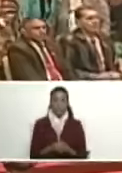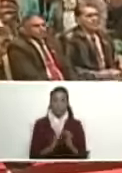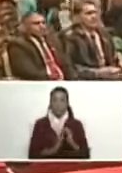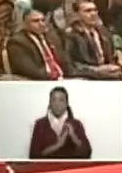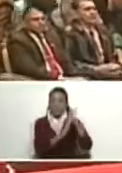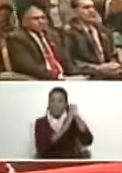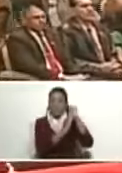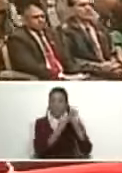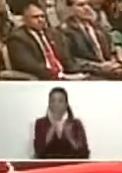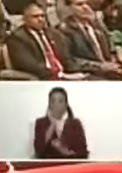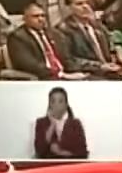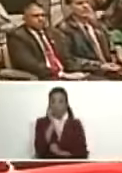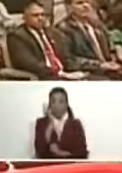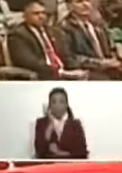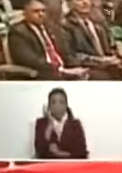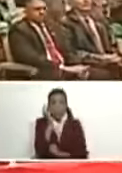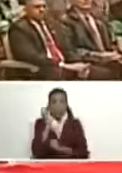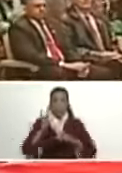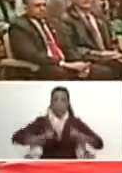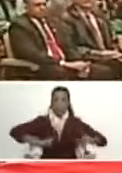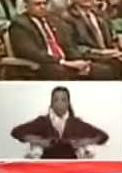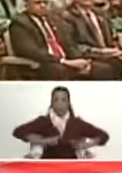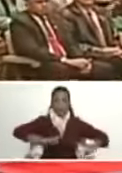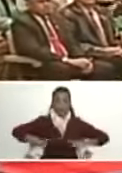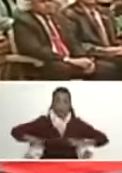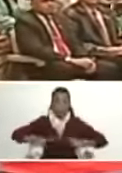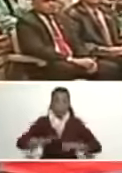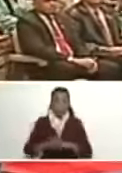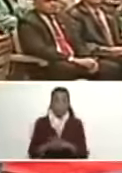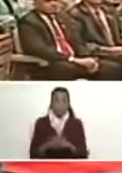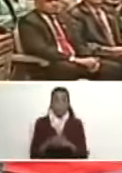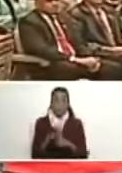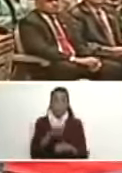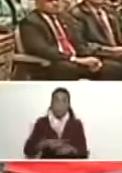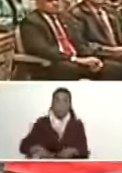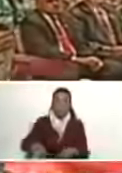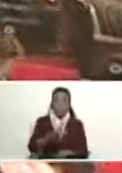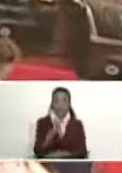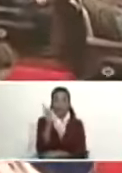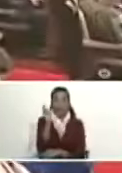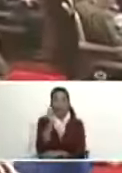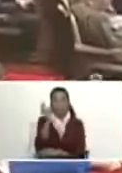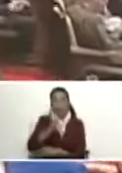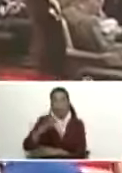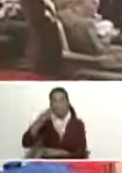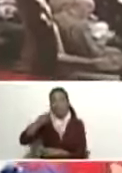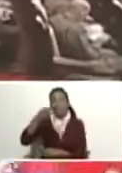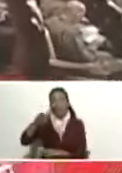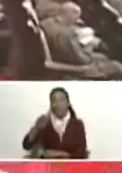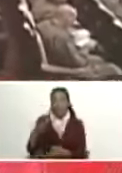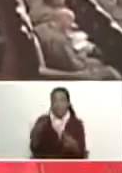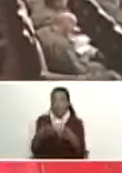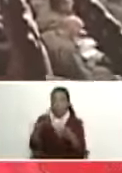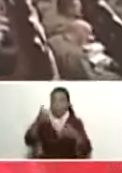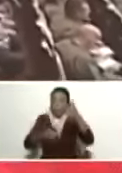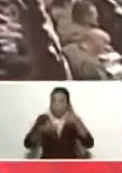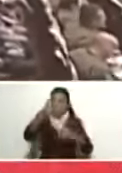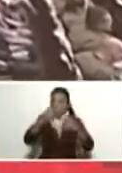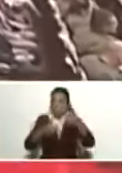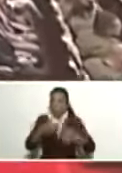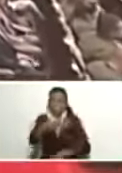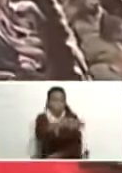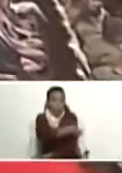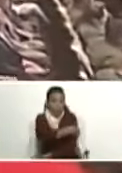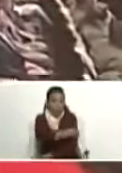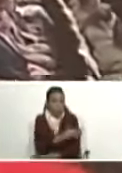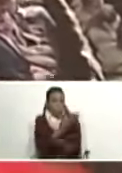Líderes y dirigentes de los partidos políticos de